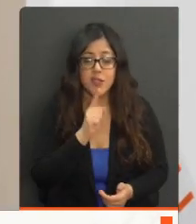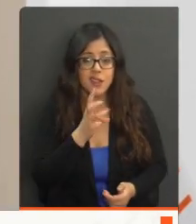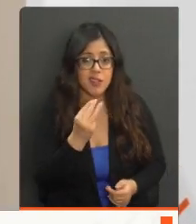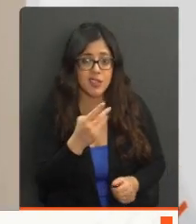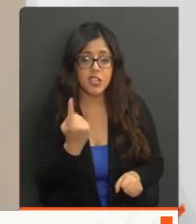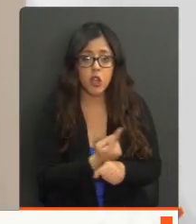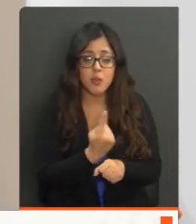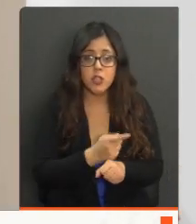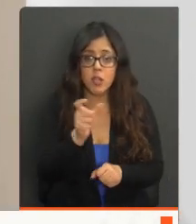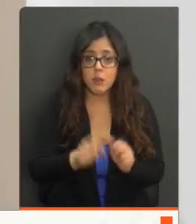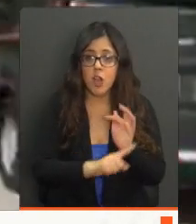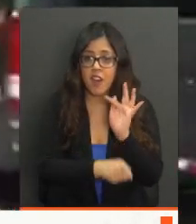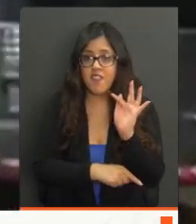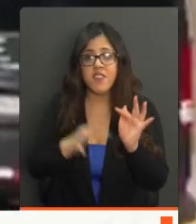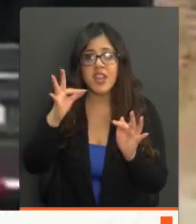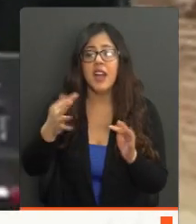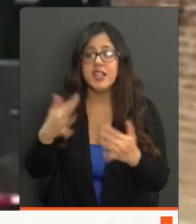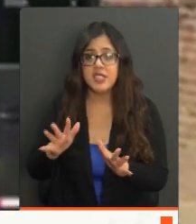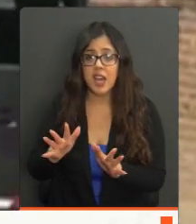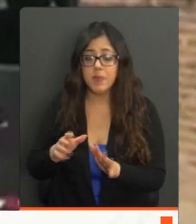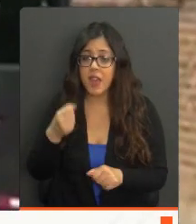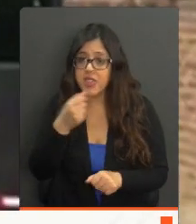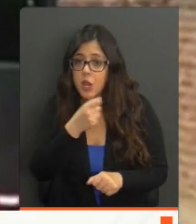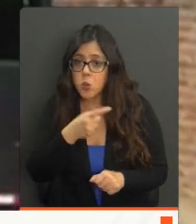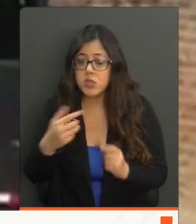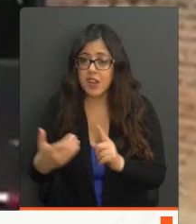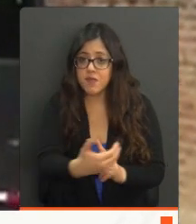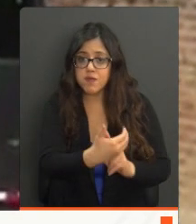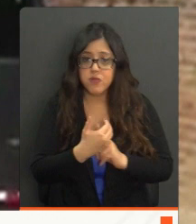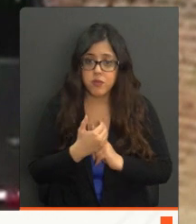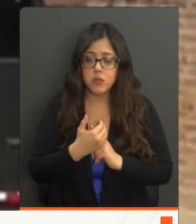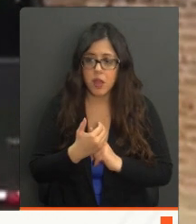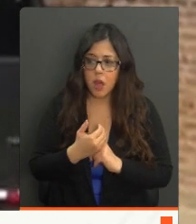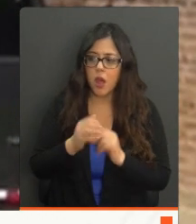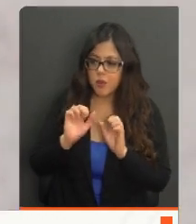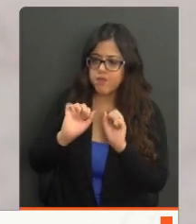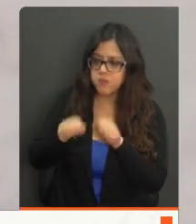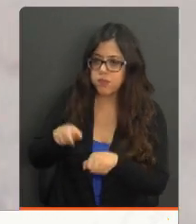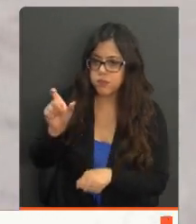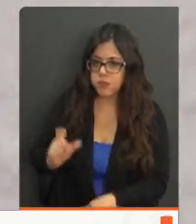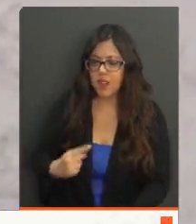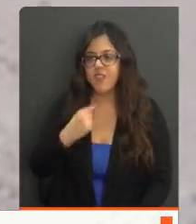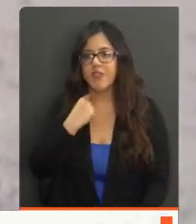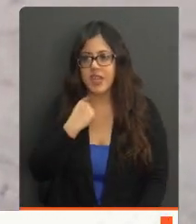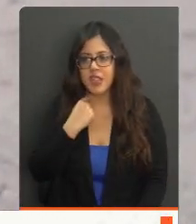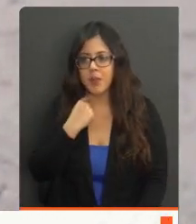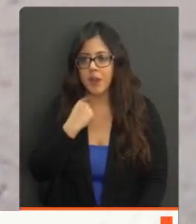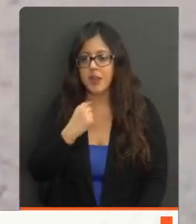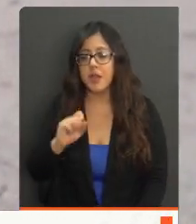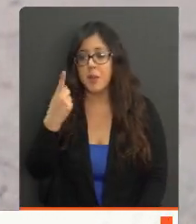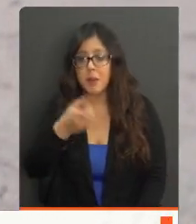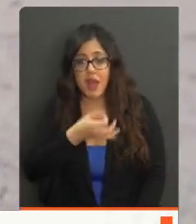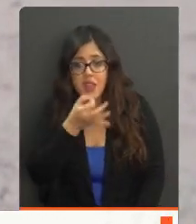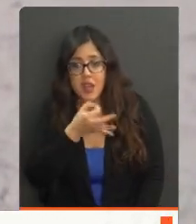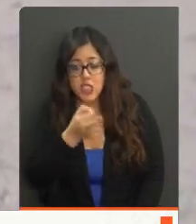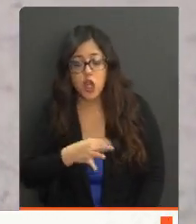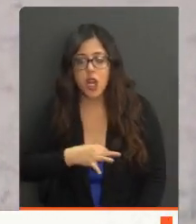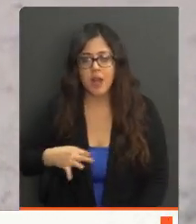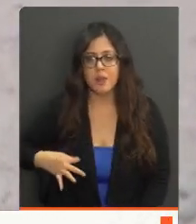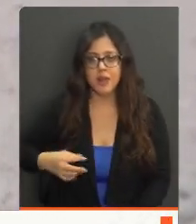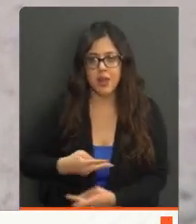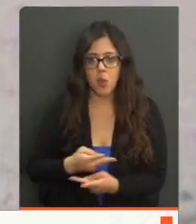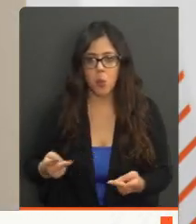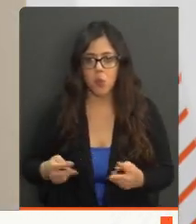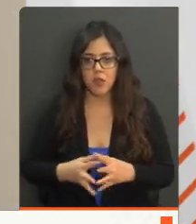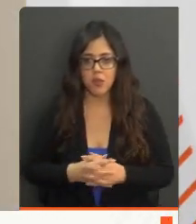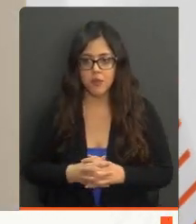que lleva el caso según la persecutora la denuncia por secuestro fue confirmada por la propia víctima en su primera declaración ante el ministerio público